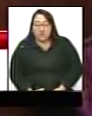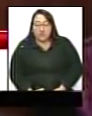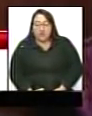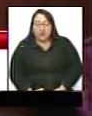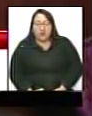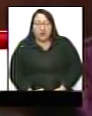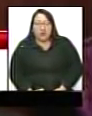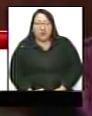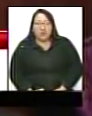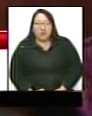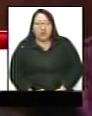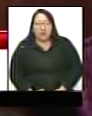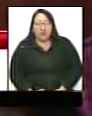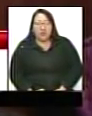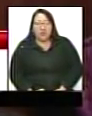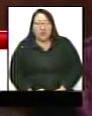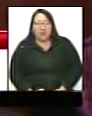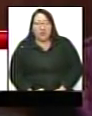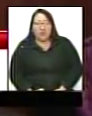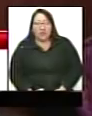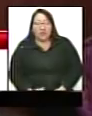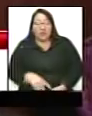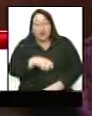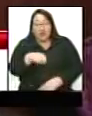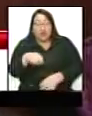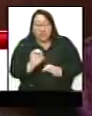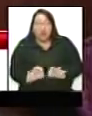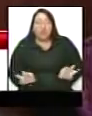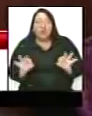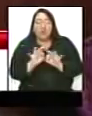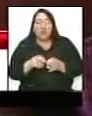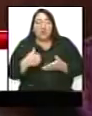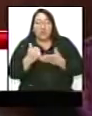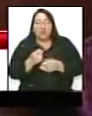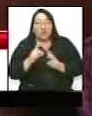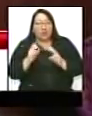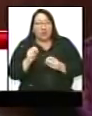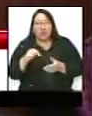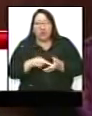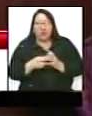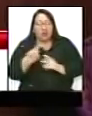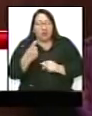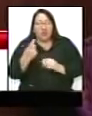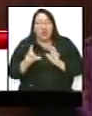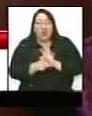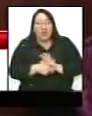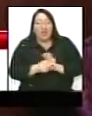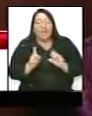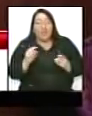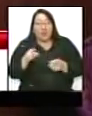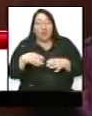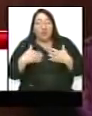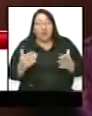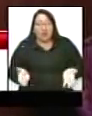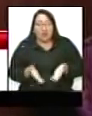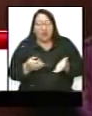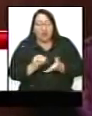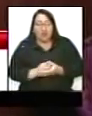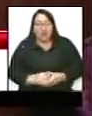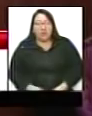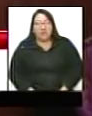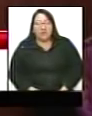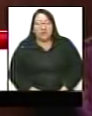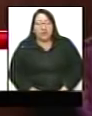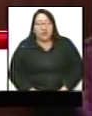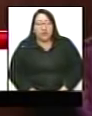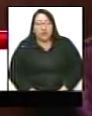tiene que ser un factor fundamental. Y para eso uno de los temas, que no es solamente el tema de la ley, pero que la ley puede motivar de manera sustantiva, es